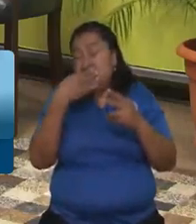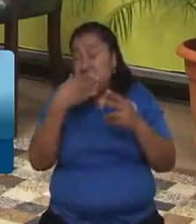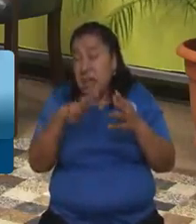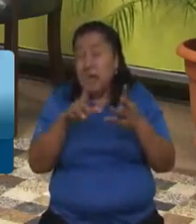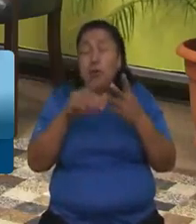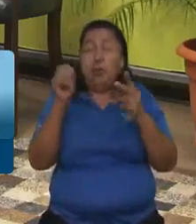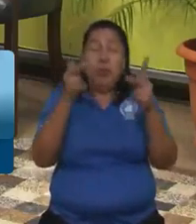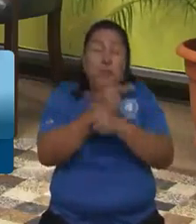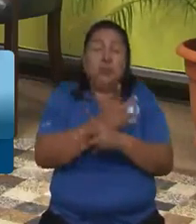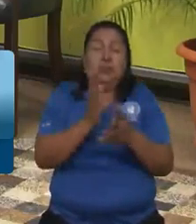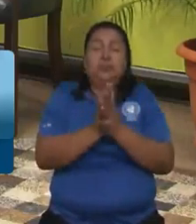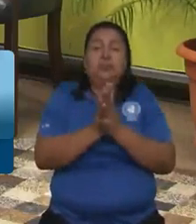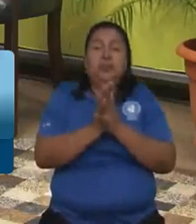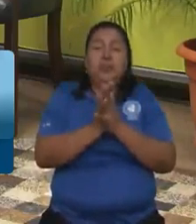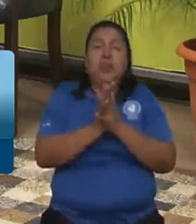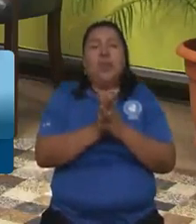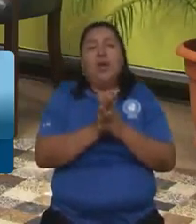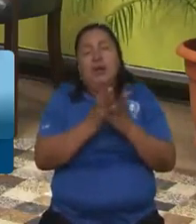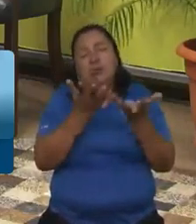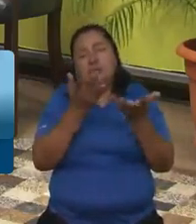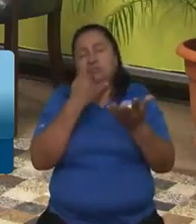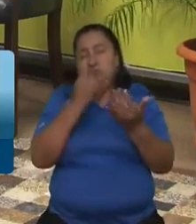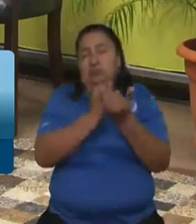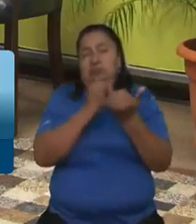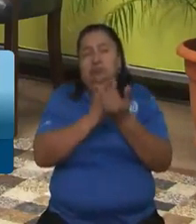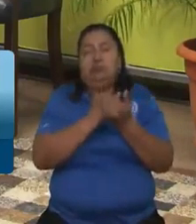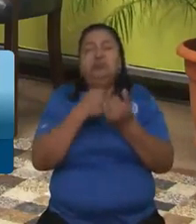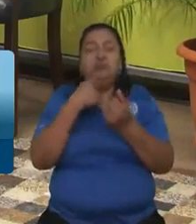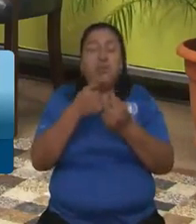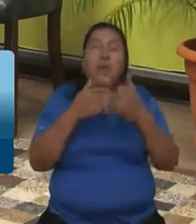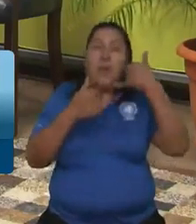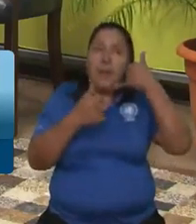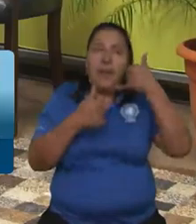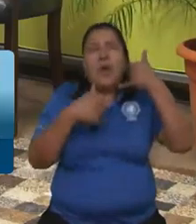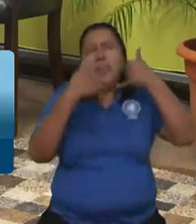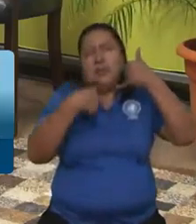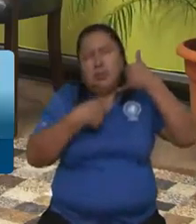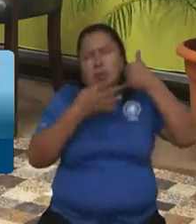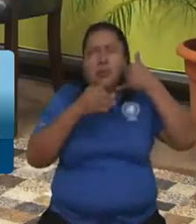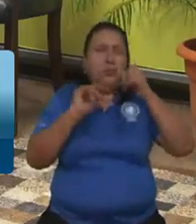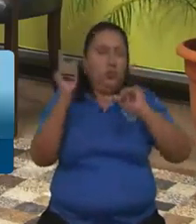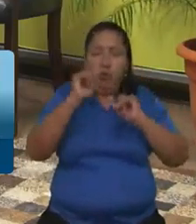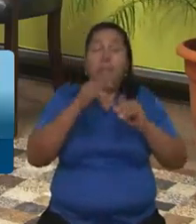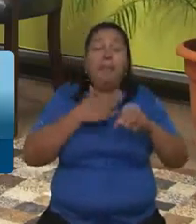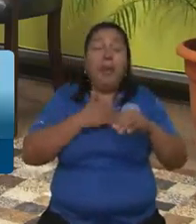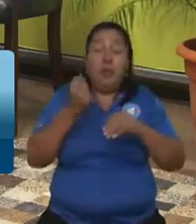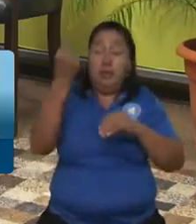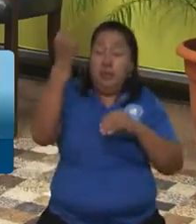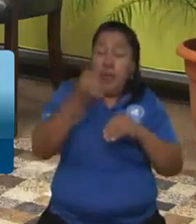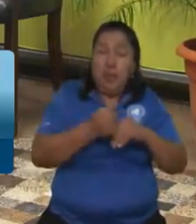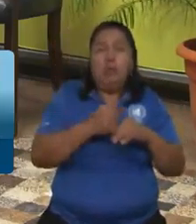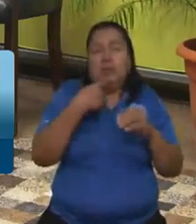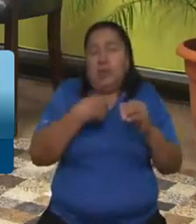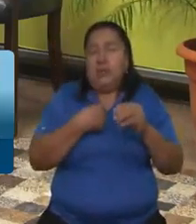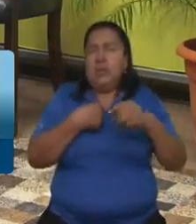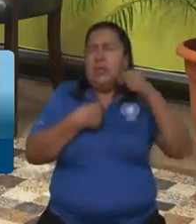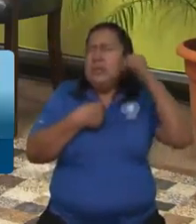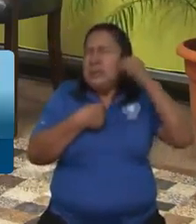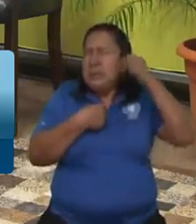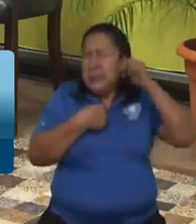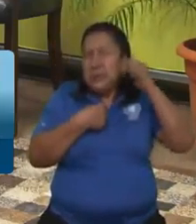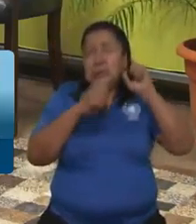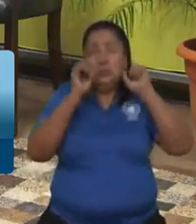empeorar. Ya. Ahora, una persona que está teniendo constante picazón en el oído, no va al doctor, ¿qué puede estar causando? ¿Una infección leve,